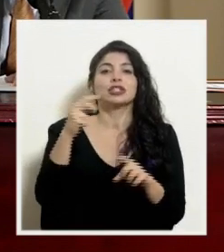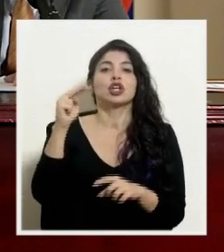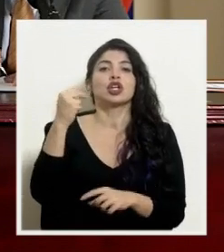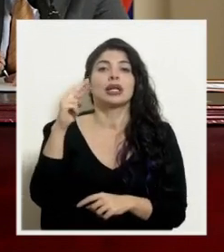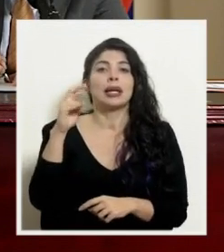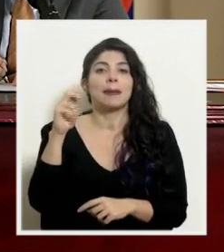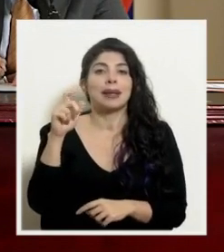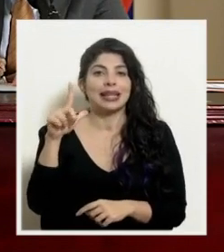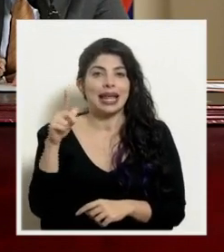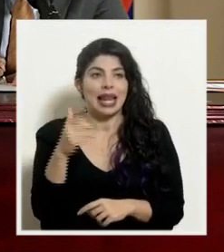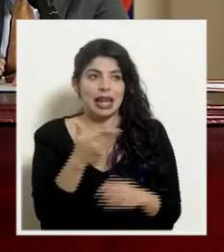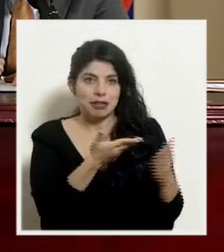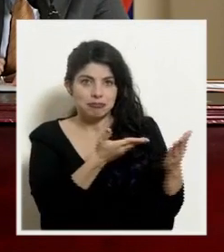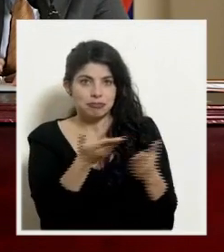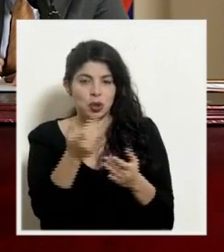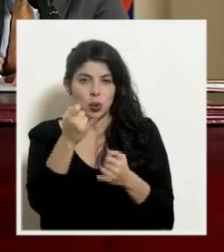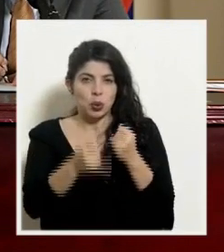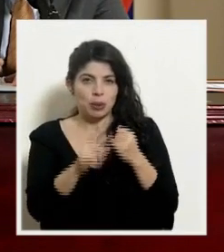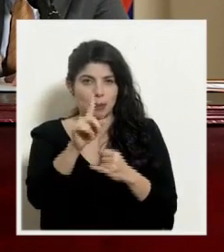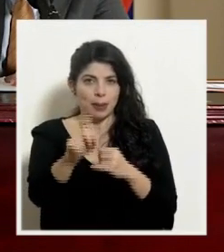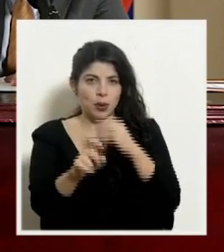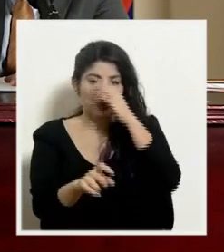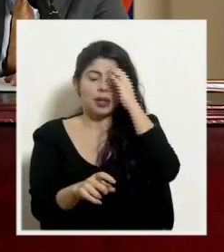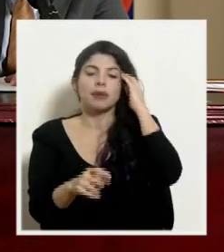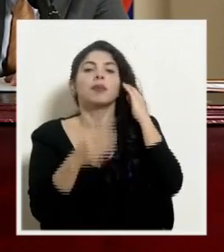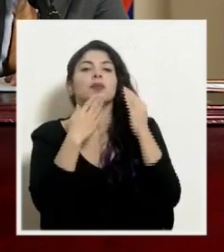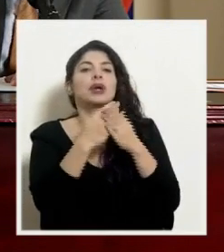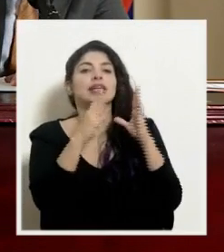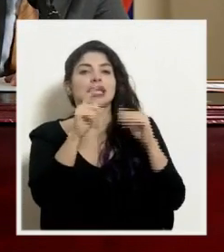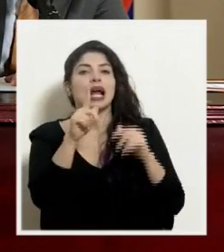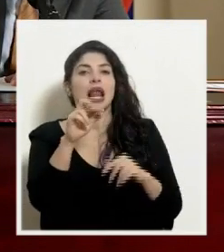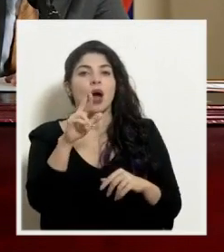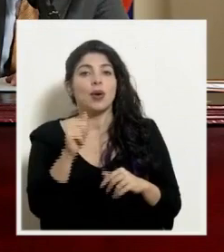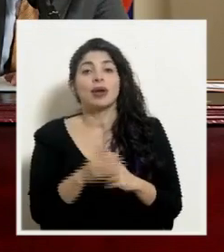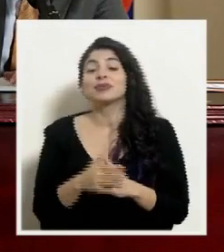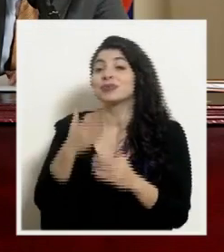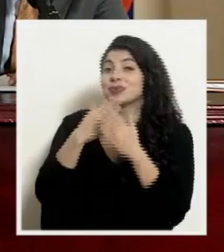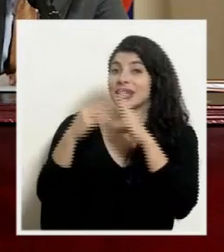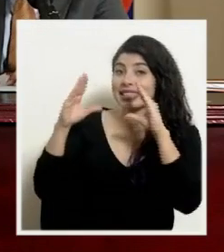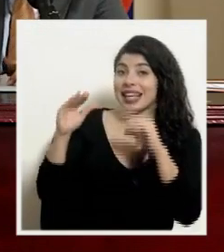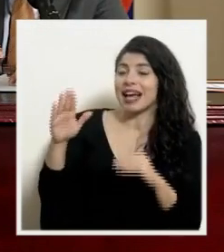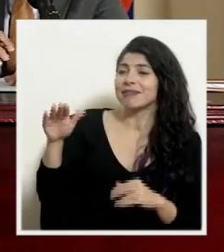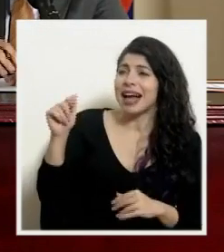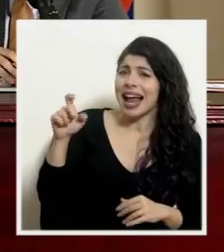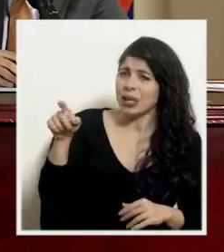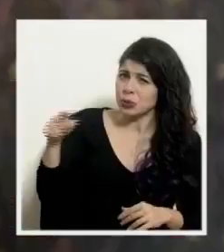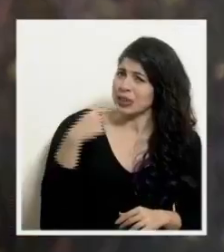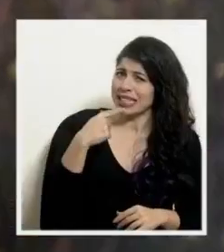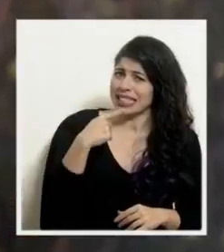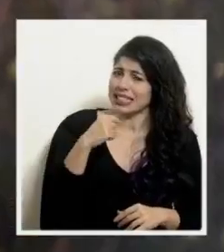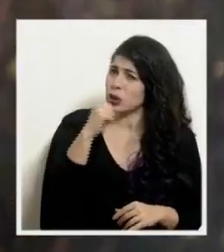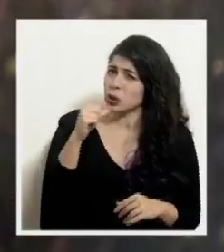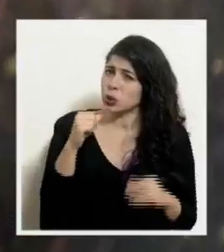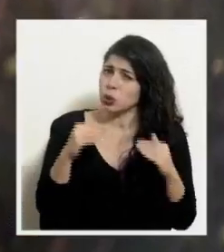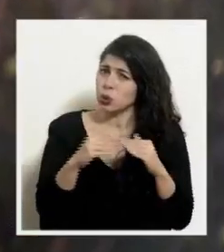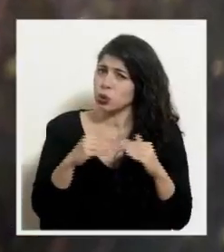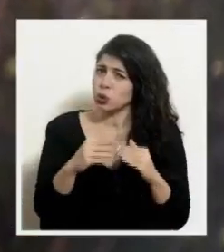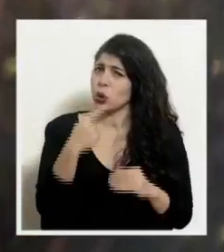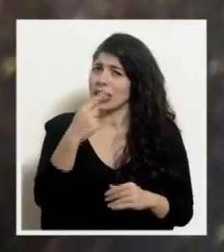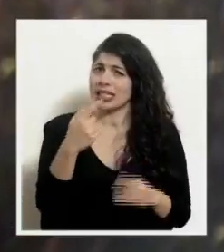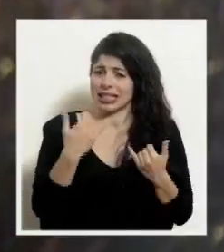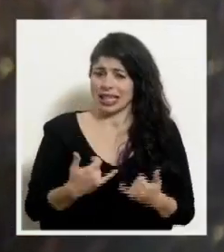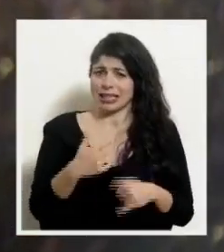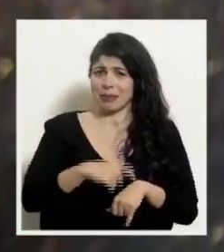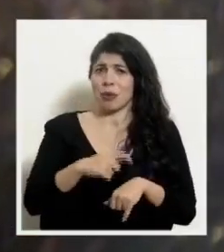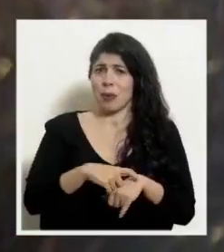Noticias Repretel concluye este periodo de consultas. Buenas tardes, Laura. Buenas tardes. Don Alex, usted dice que sería injusto decir que en este